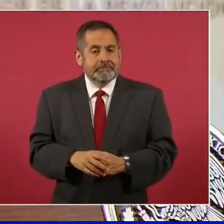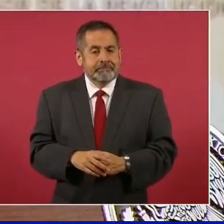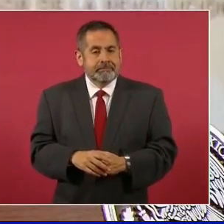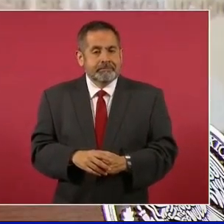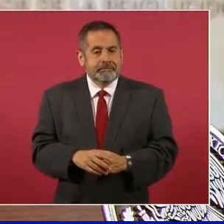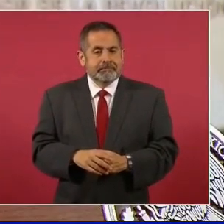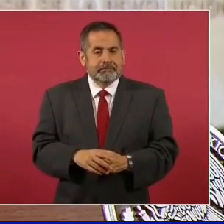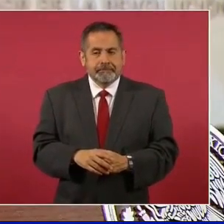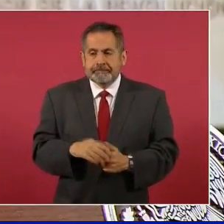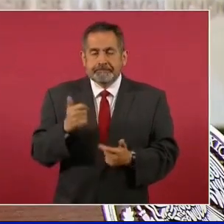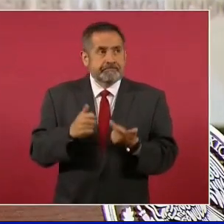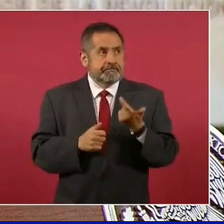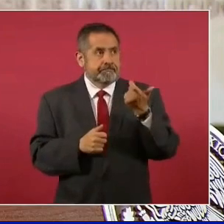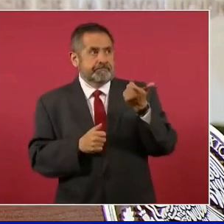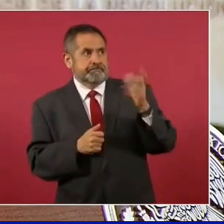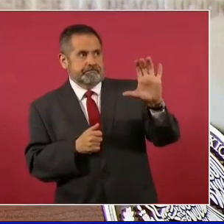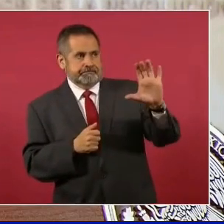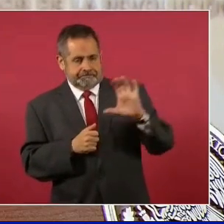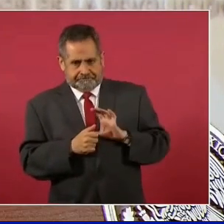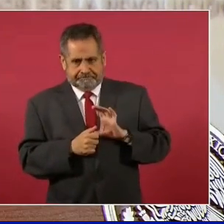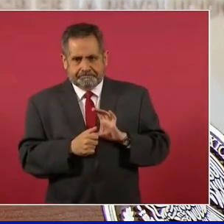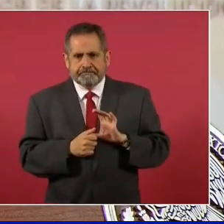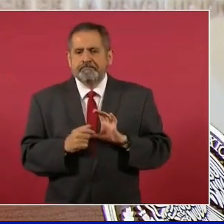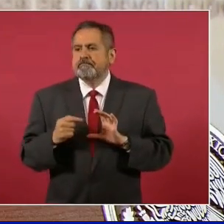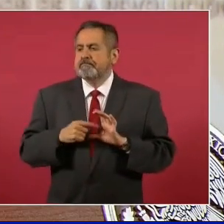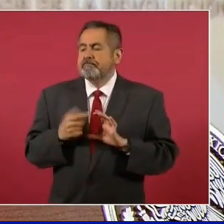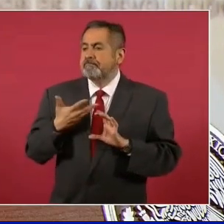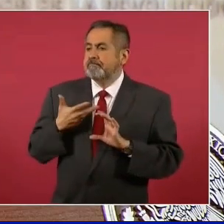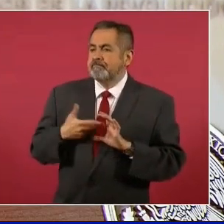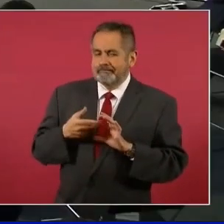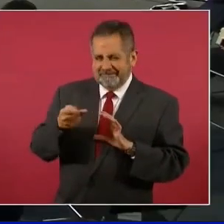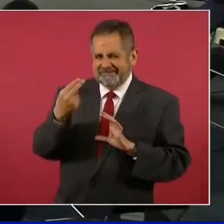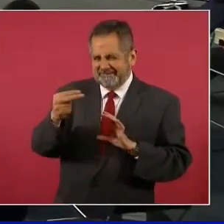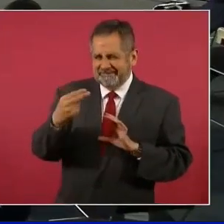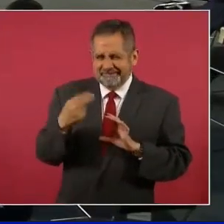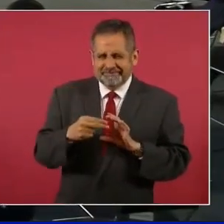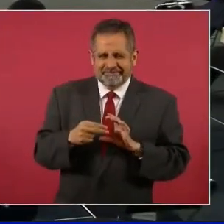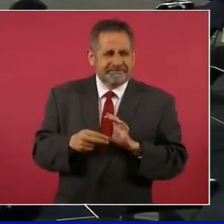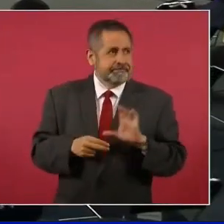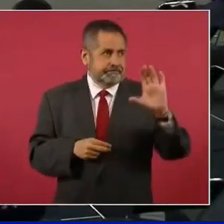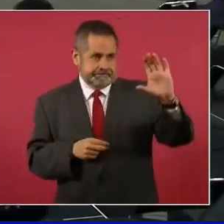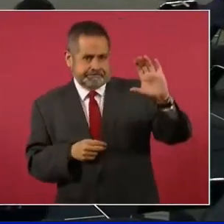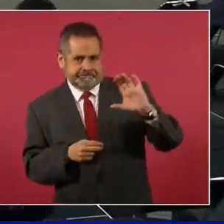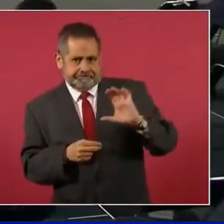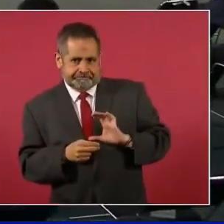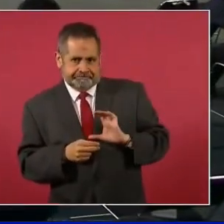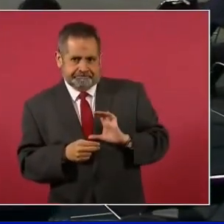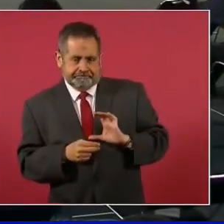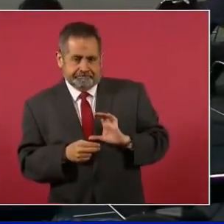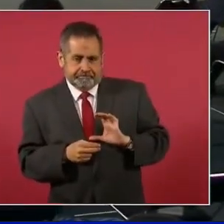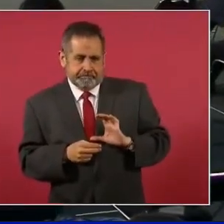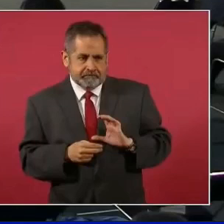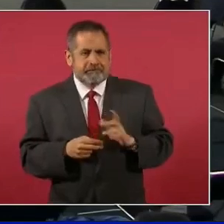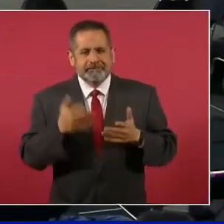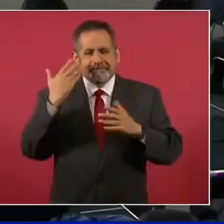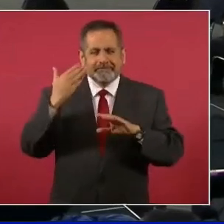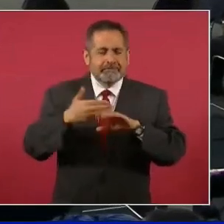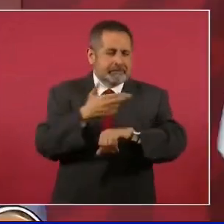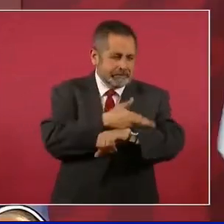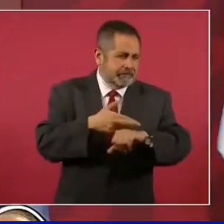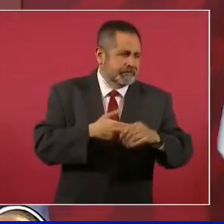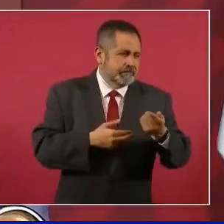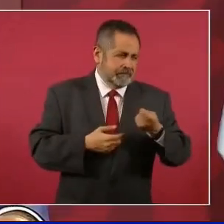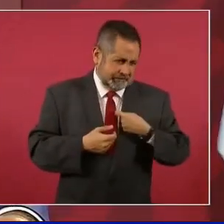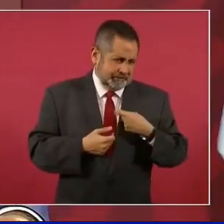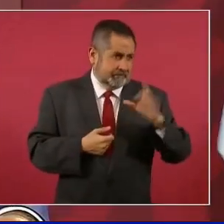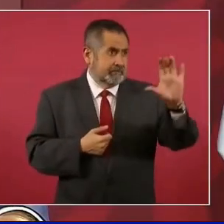ya bajé este recurso. Así le decían: ayúdame a bajar